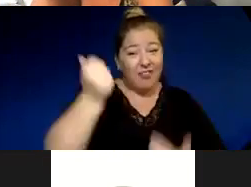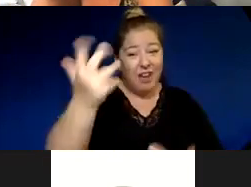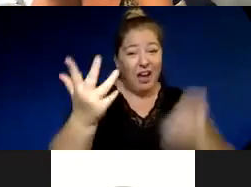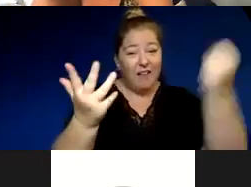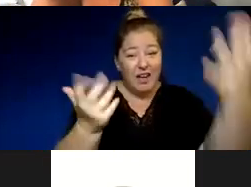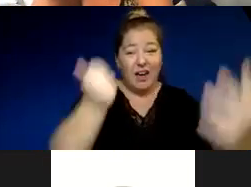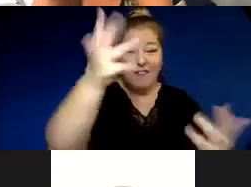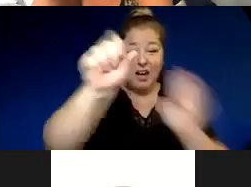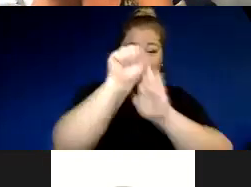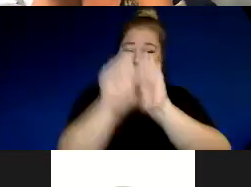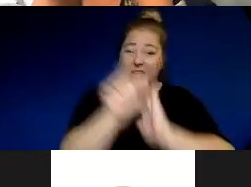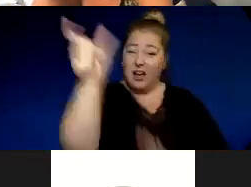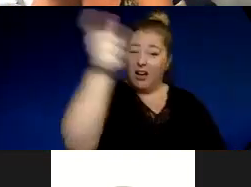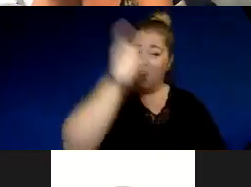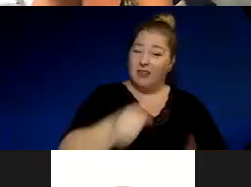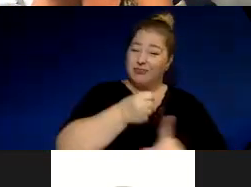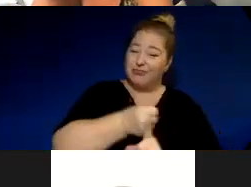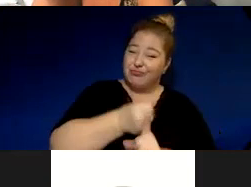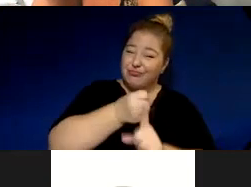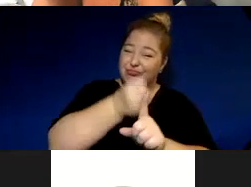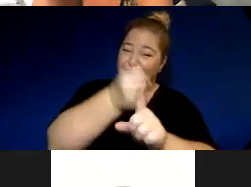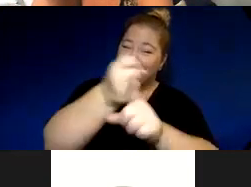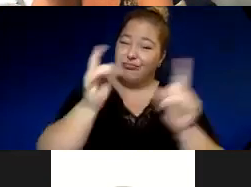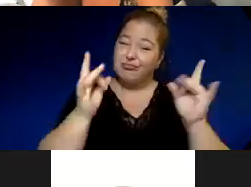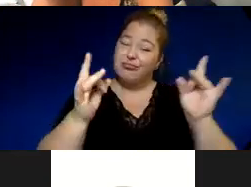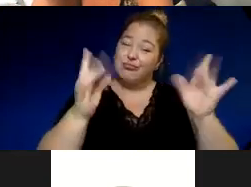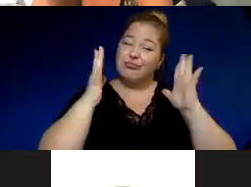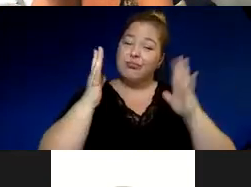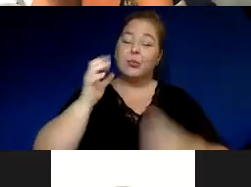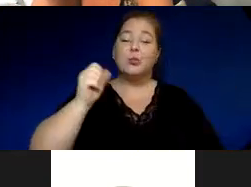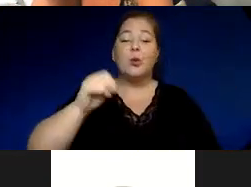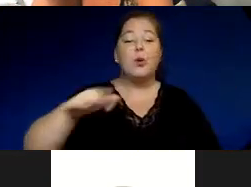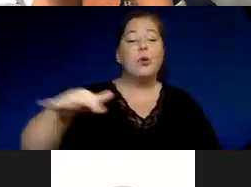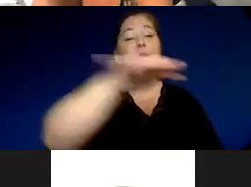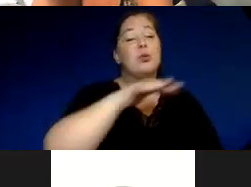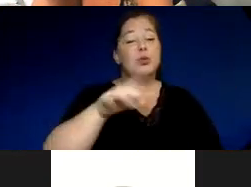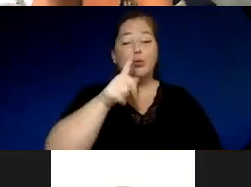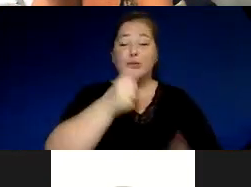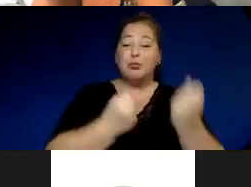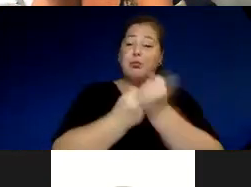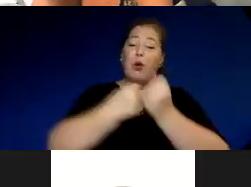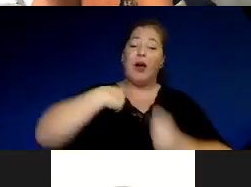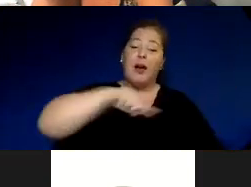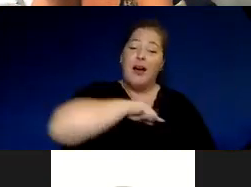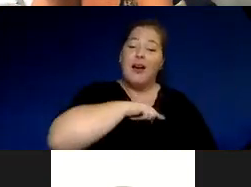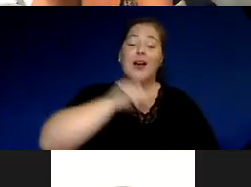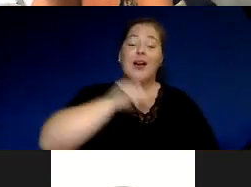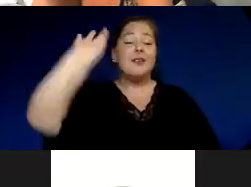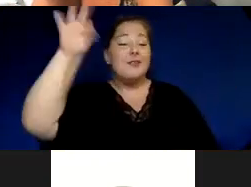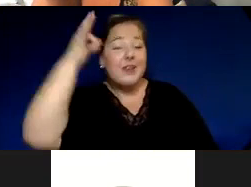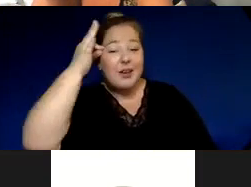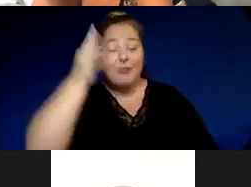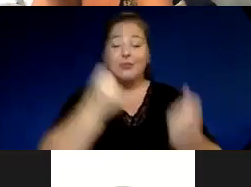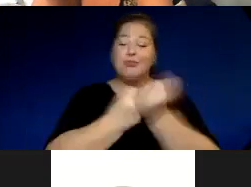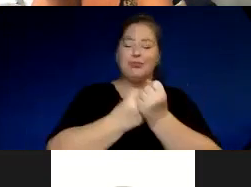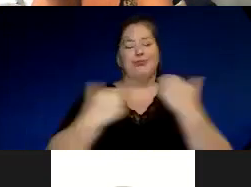afectados, al igual que en otras partes del estado, y estamos agradecidos por toda la ayuda mutua. A nivel federal, es